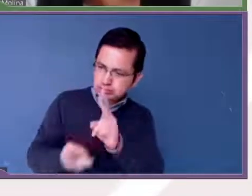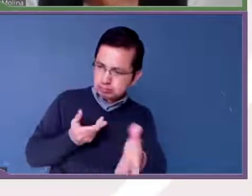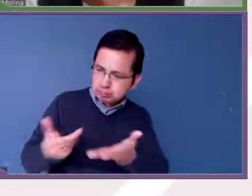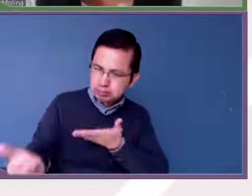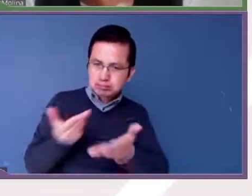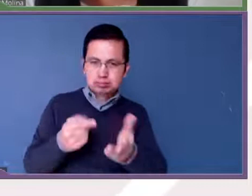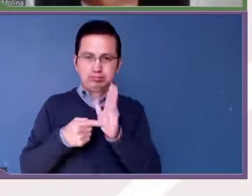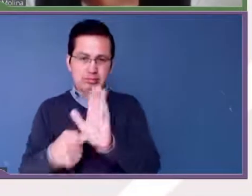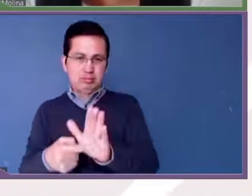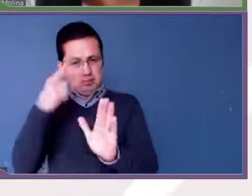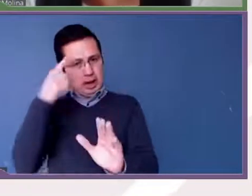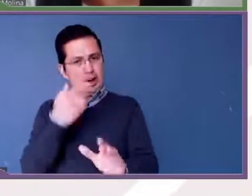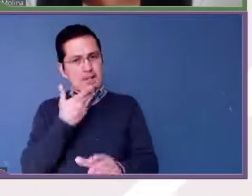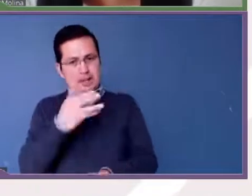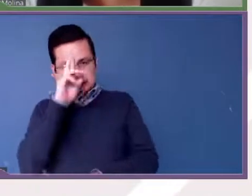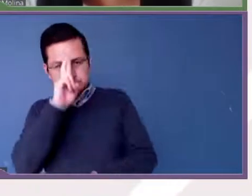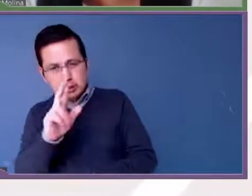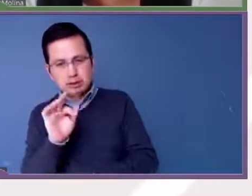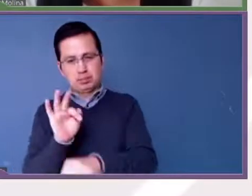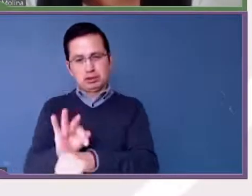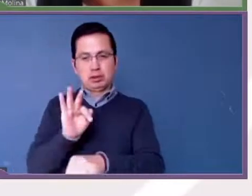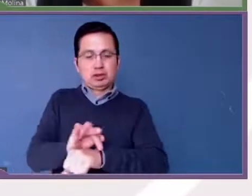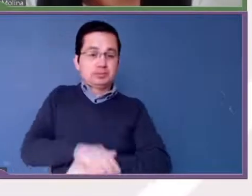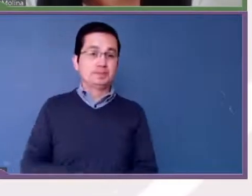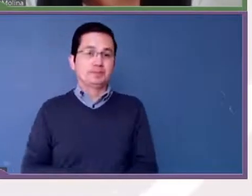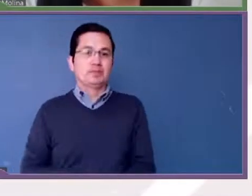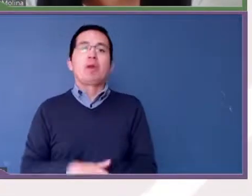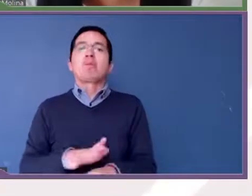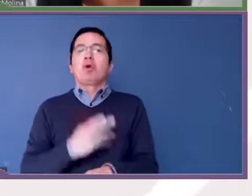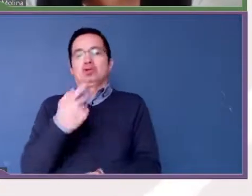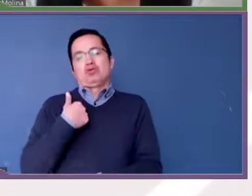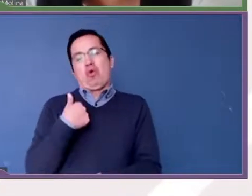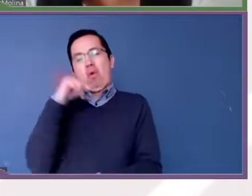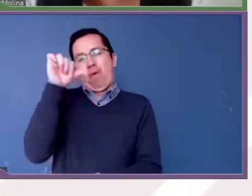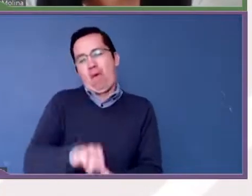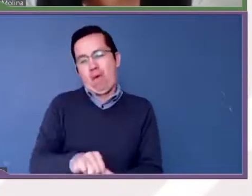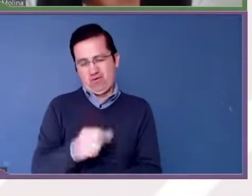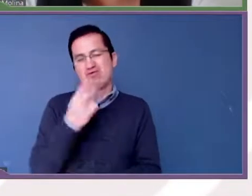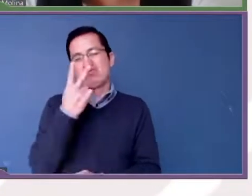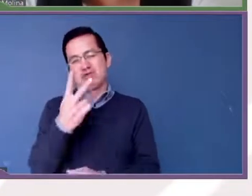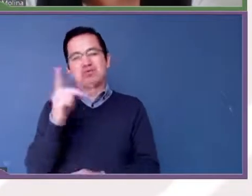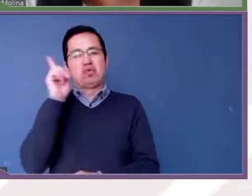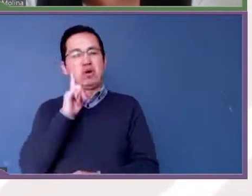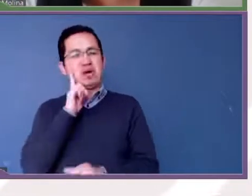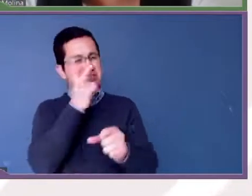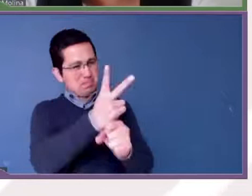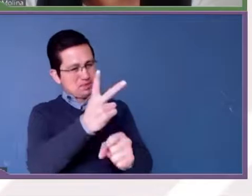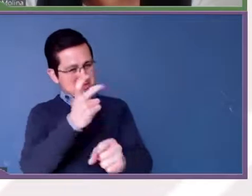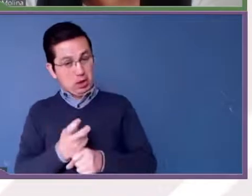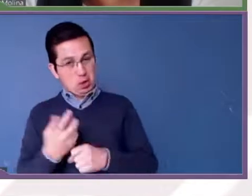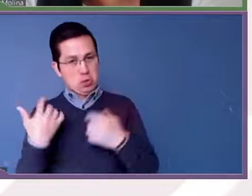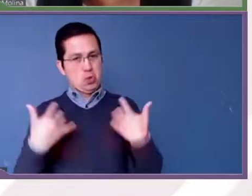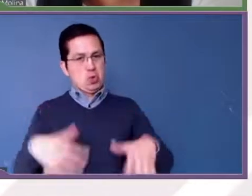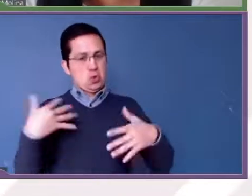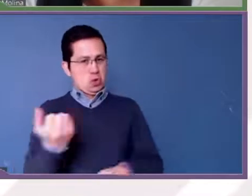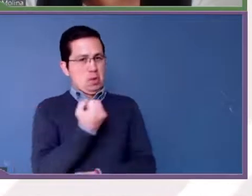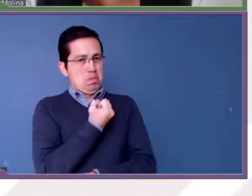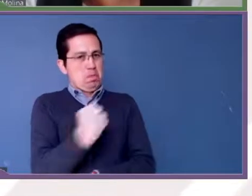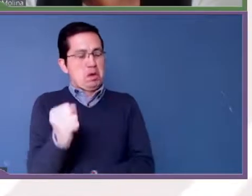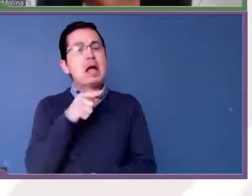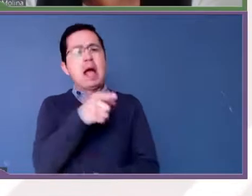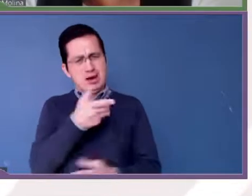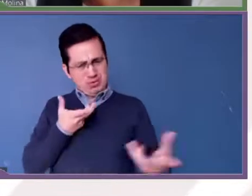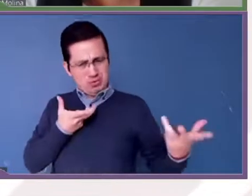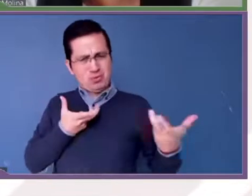que han salido de esta encuesta, pues tengo 2 invitadas estupendas el día de hoy que son parte del COPRED. Primero presento